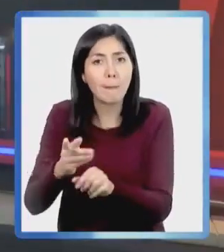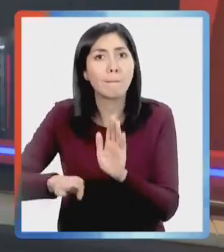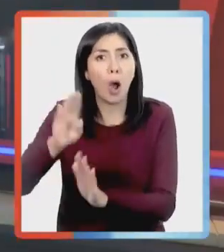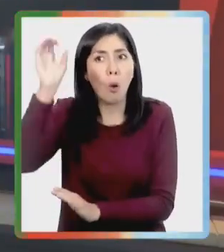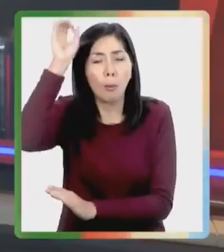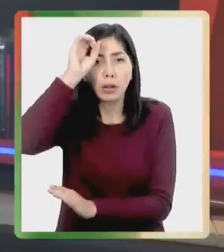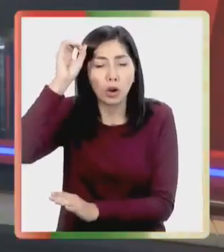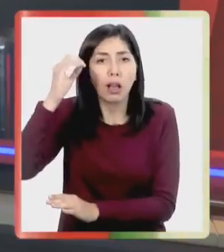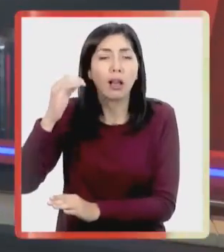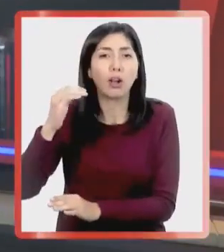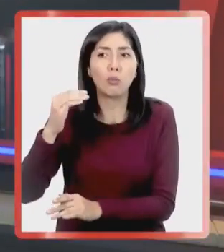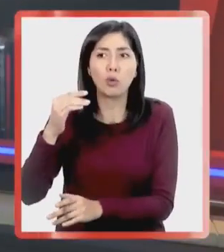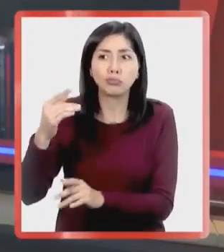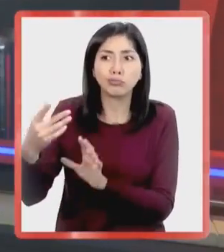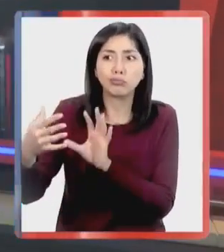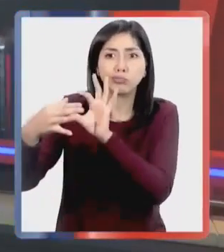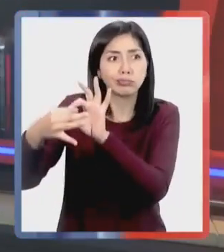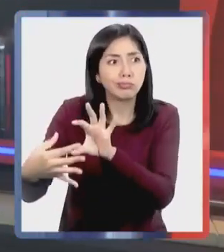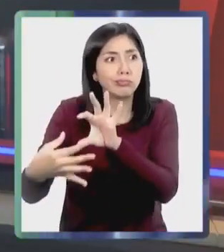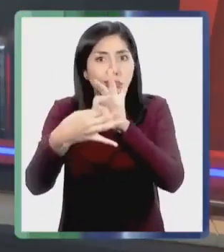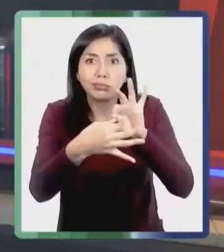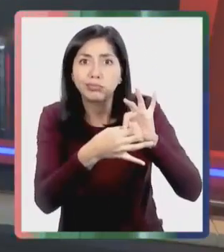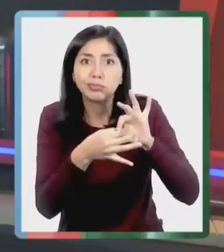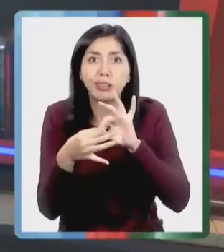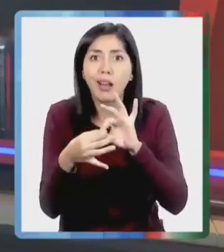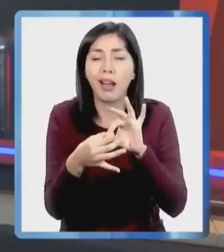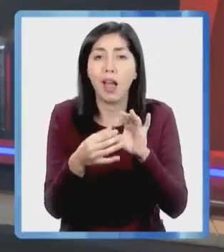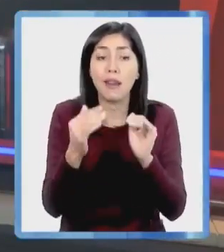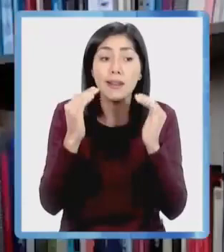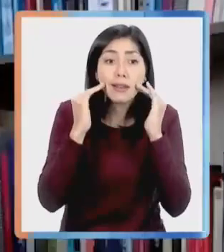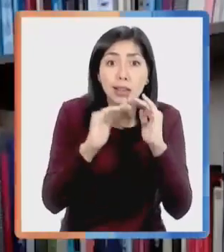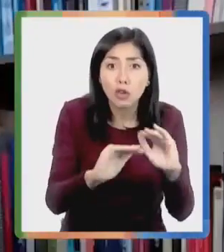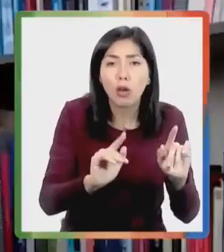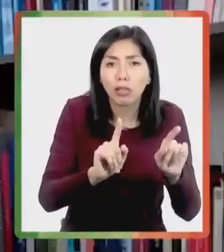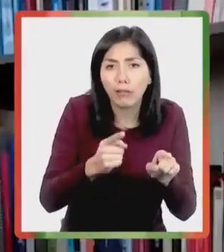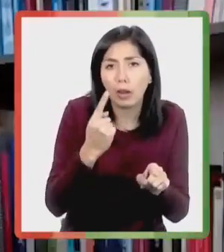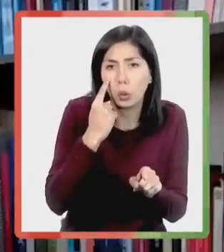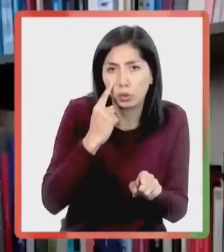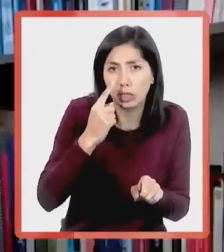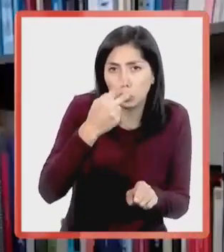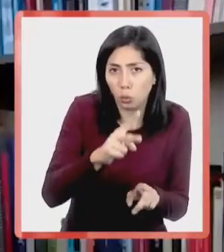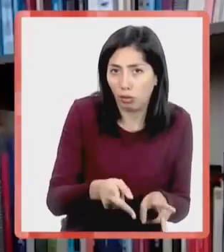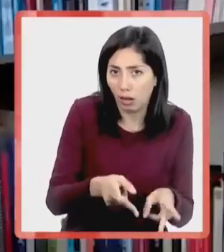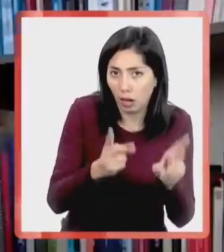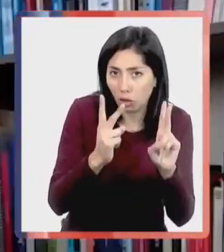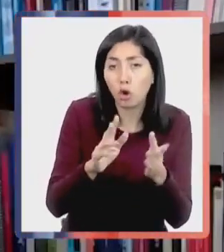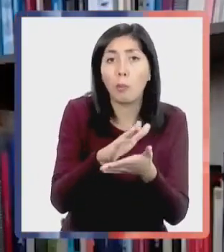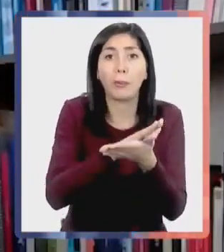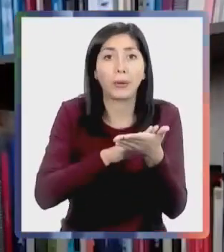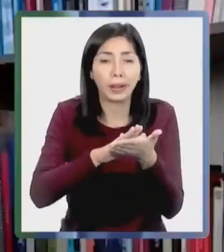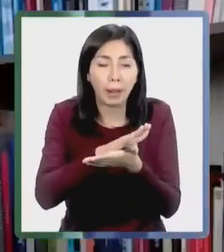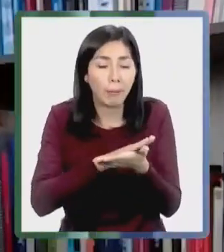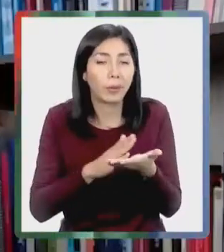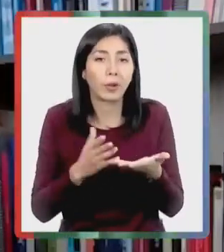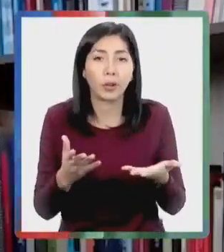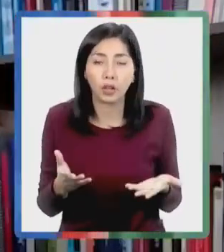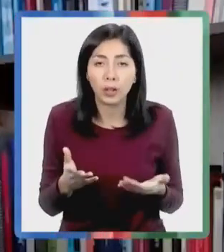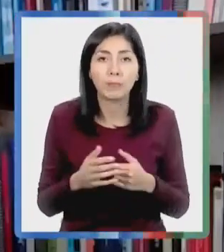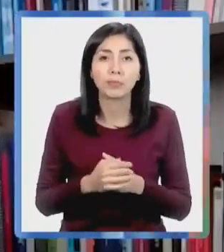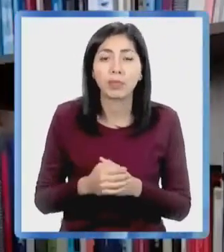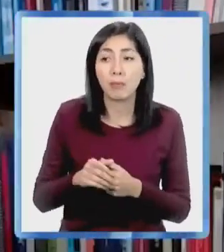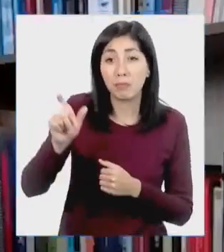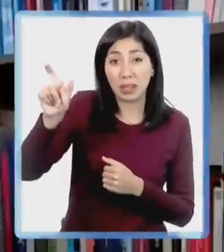tenemos dentro de la adultez que las desavenencias. Los niños tienen que conocer su derecho, por ejemplo, si no saben que nadie puede